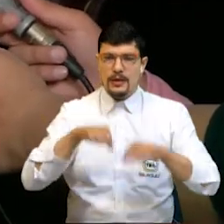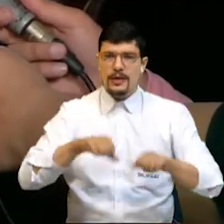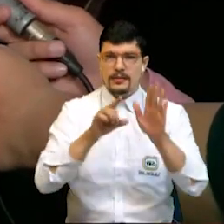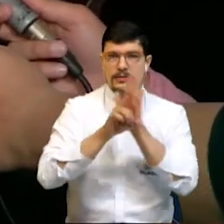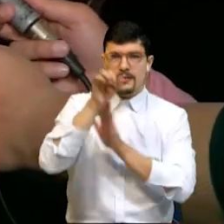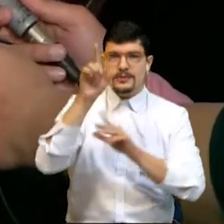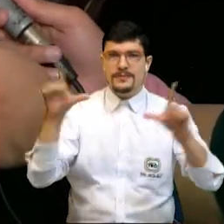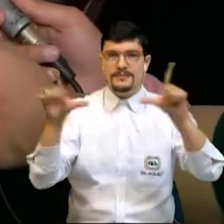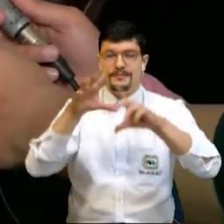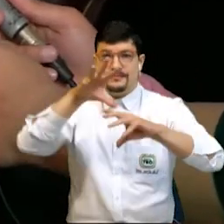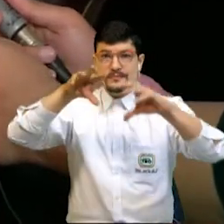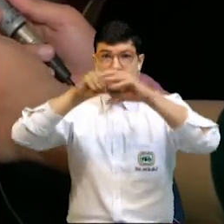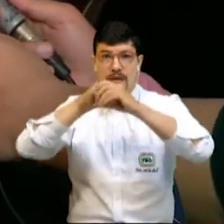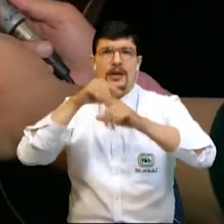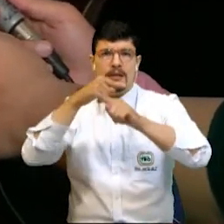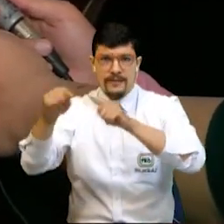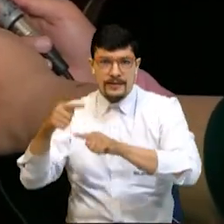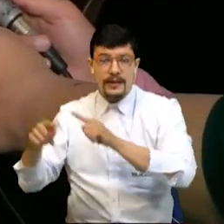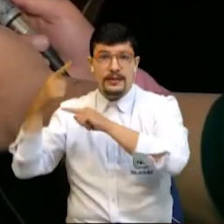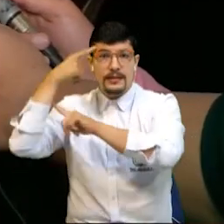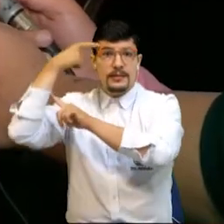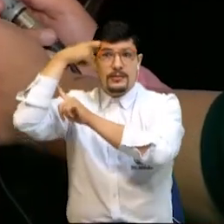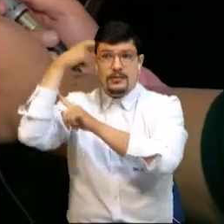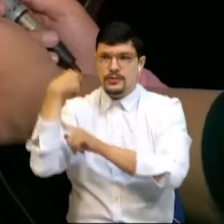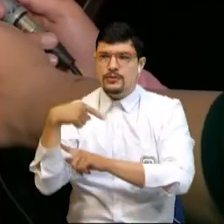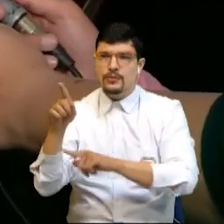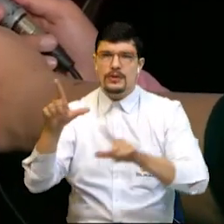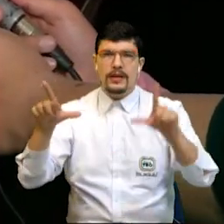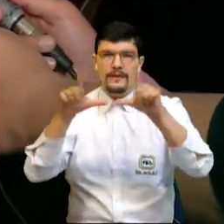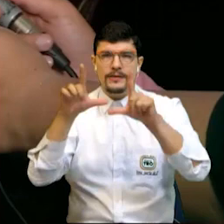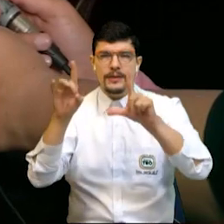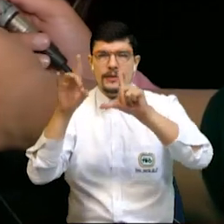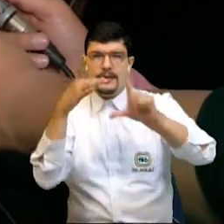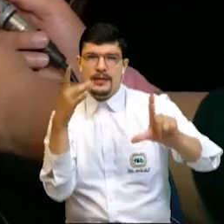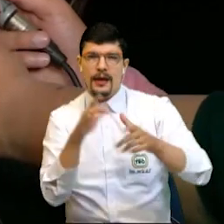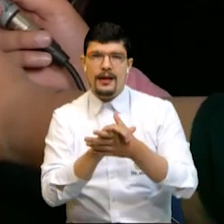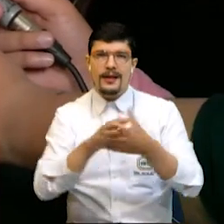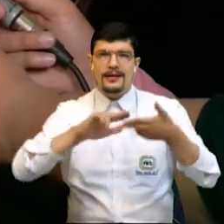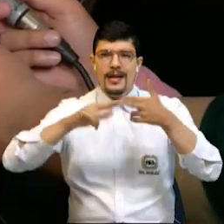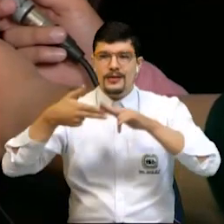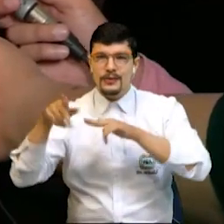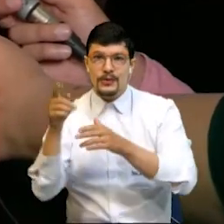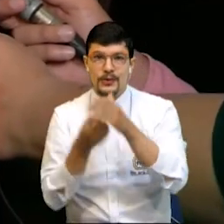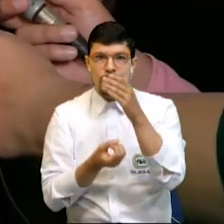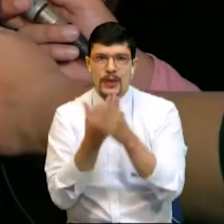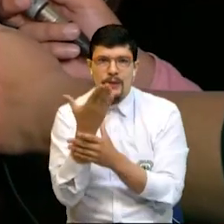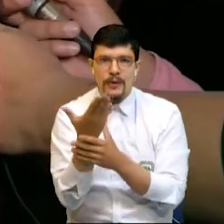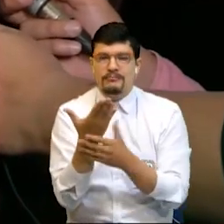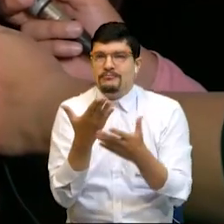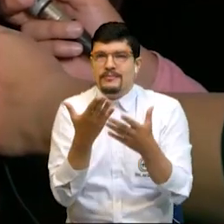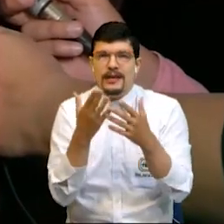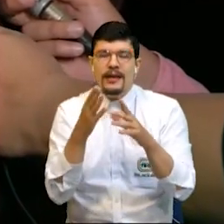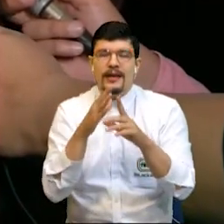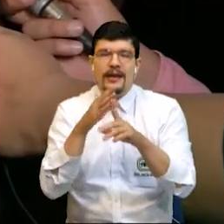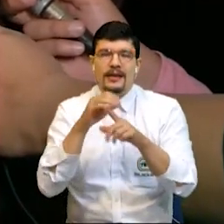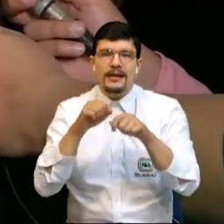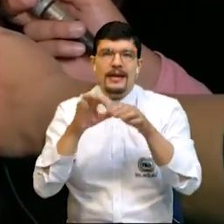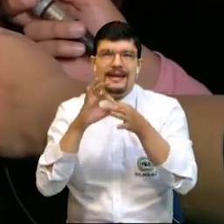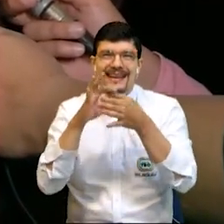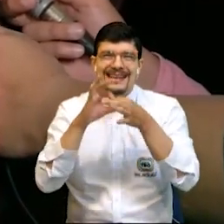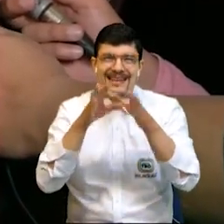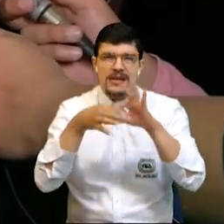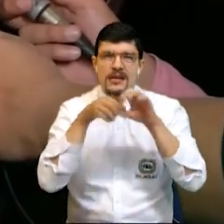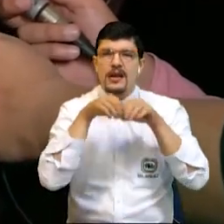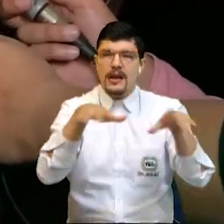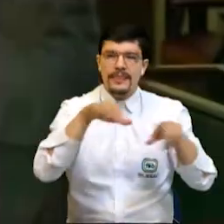hay retos que hay que afrontar la televisión digital lo que tiene que ver con las nuevas plataformas y sobre todo seguir